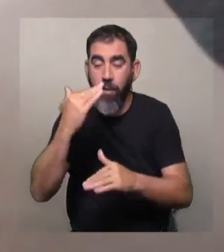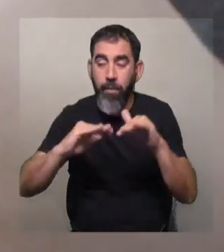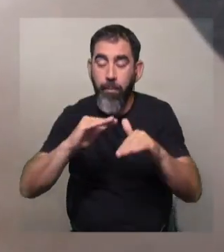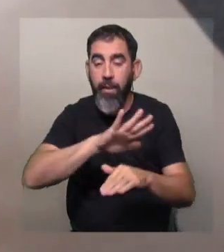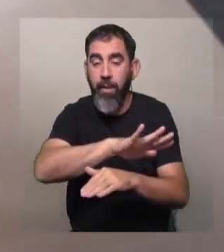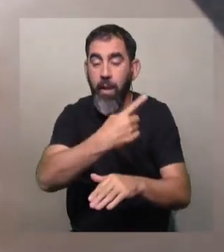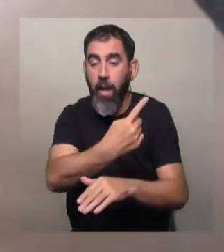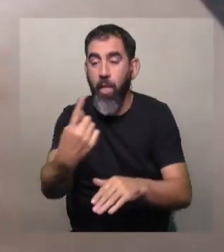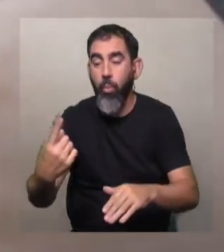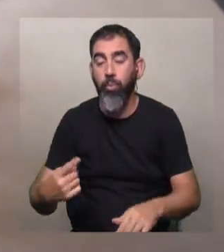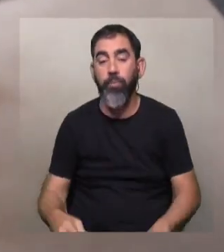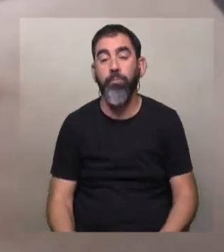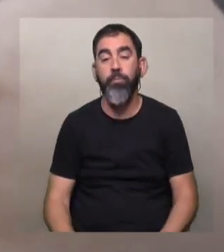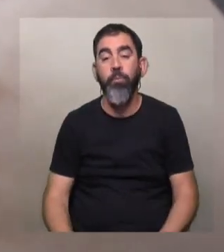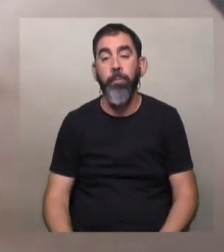actual.